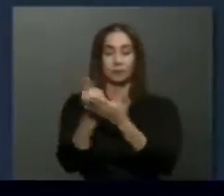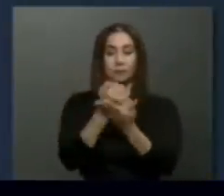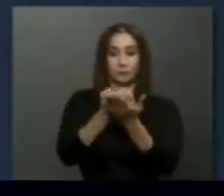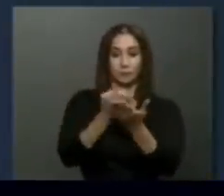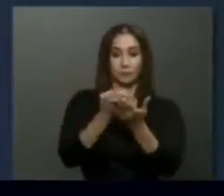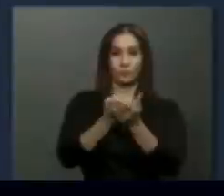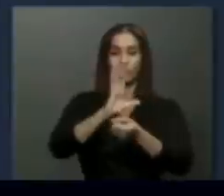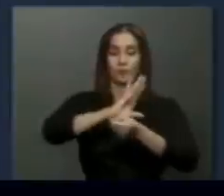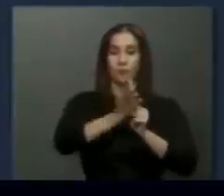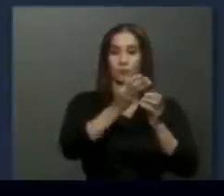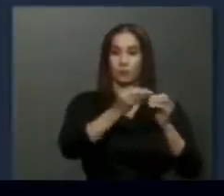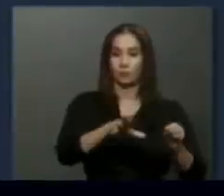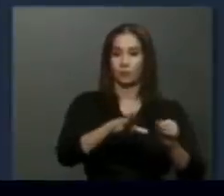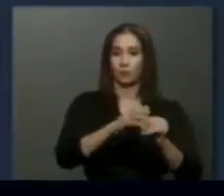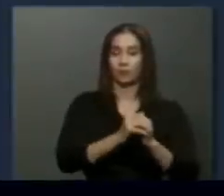la economía y el COVID,